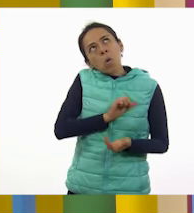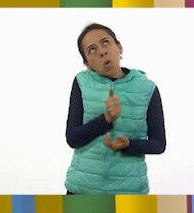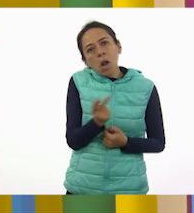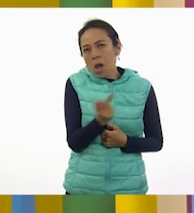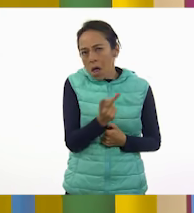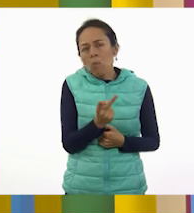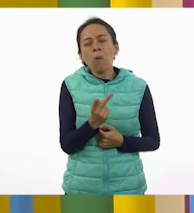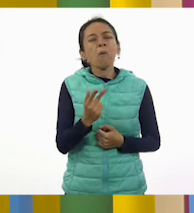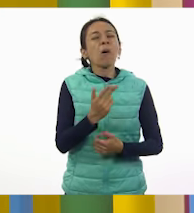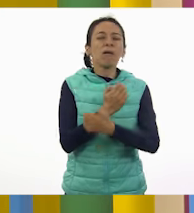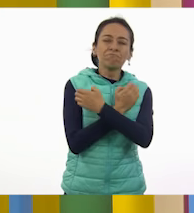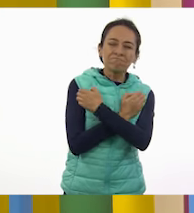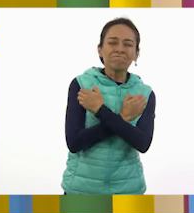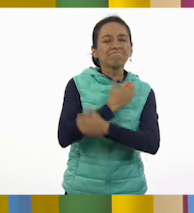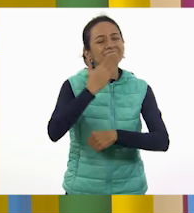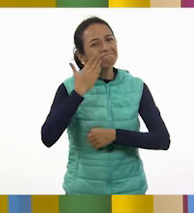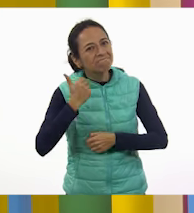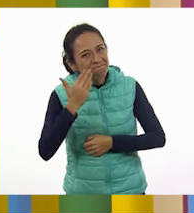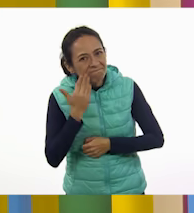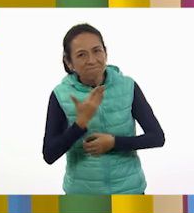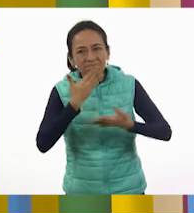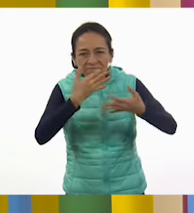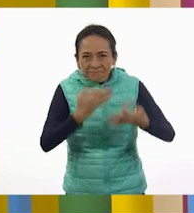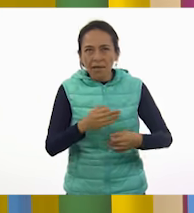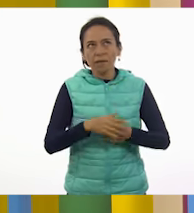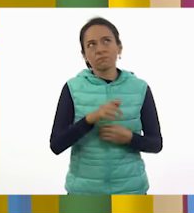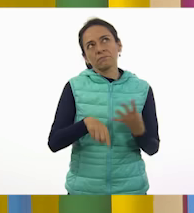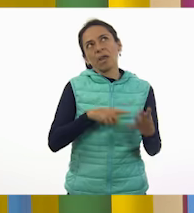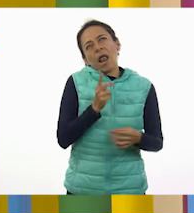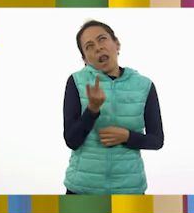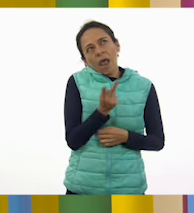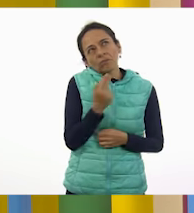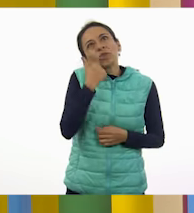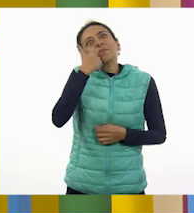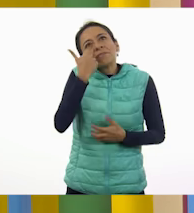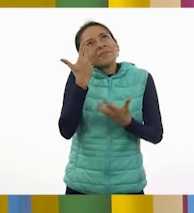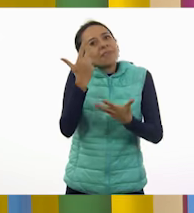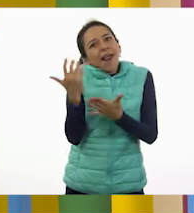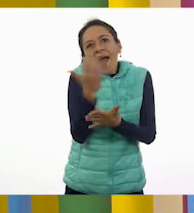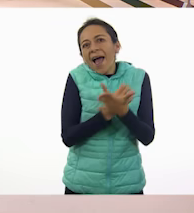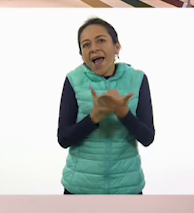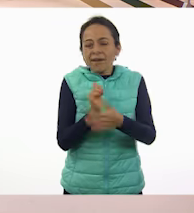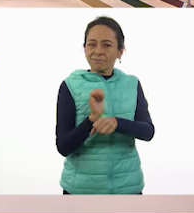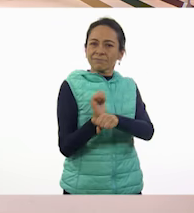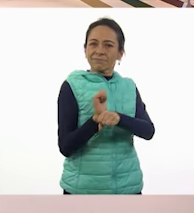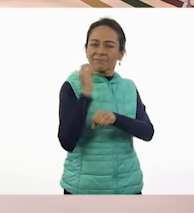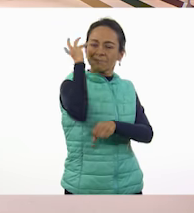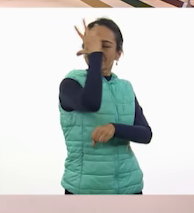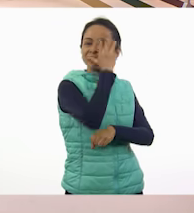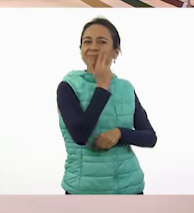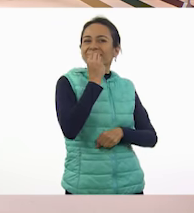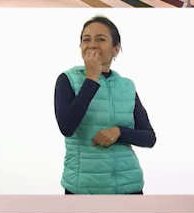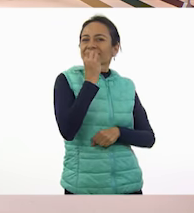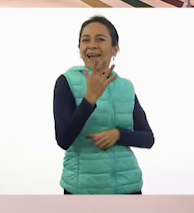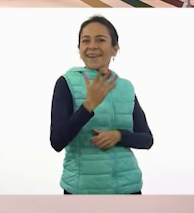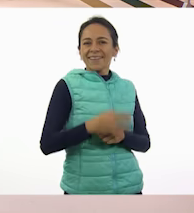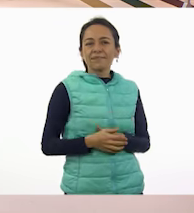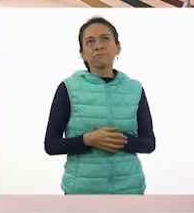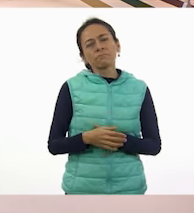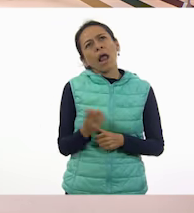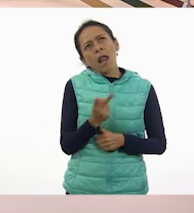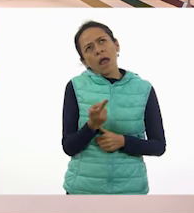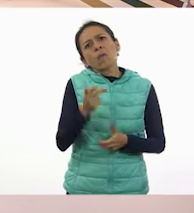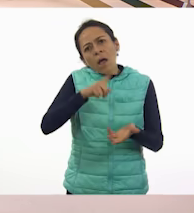las dos quieren el personaje de bella. Y bueno, que las dos viven en Quipatla y las dos